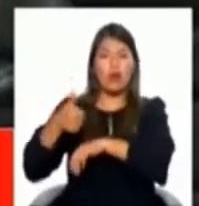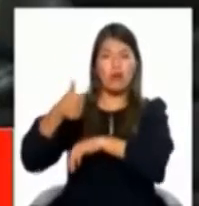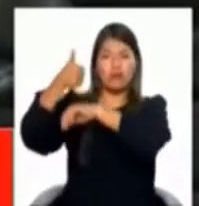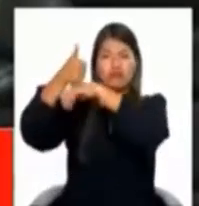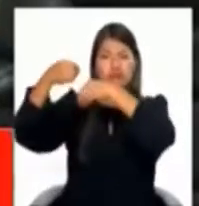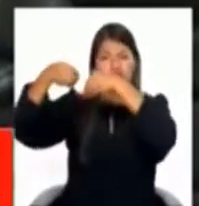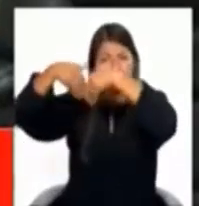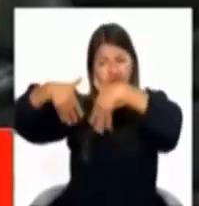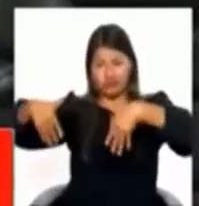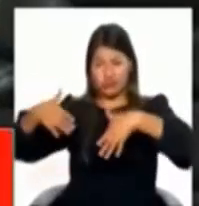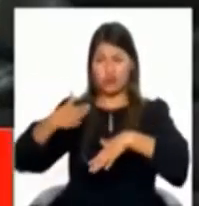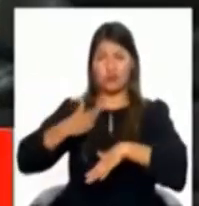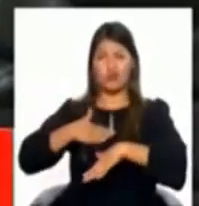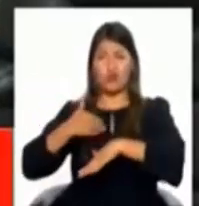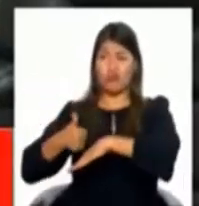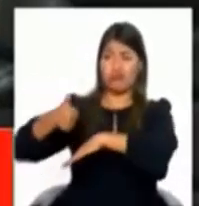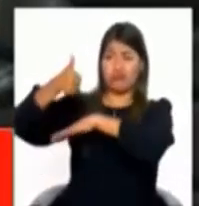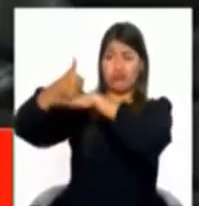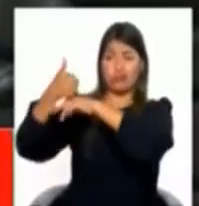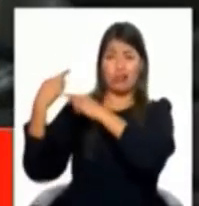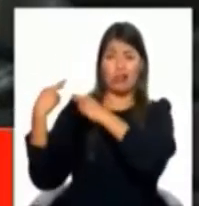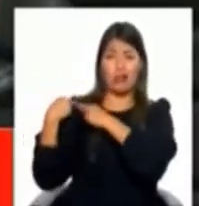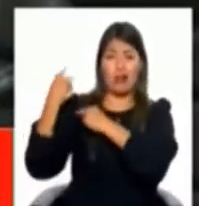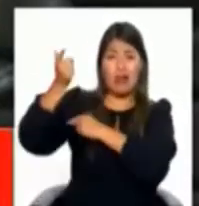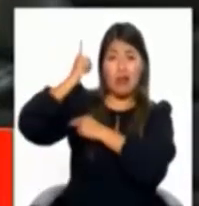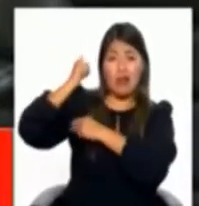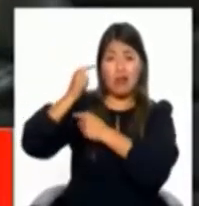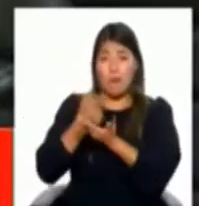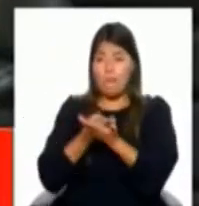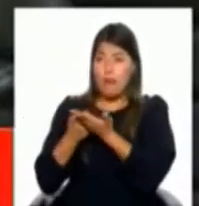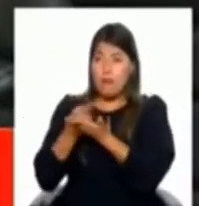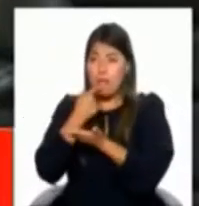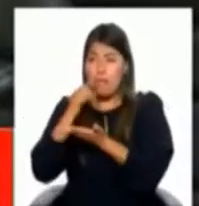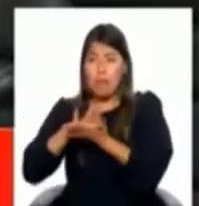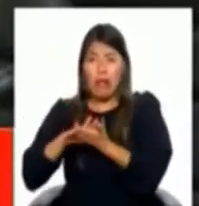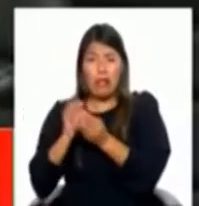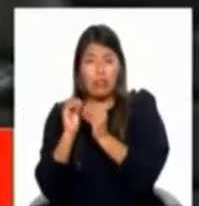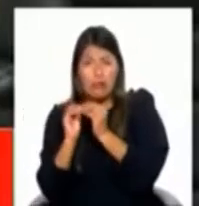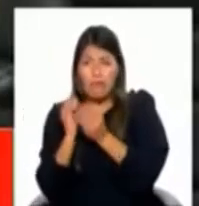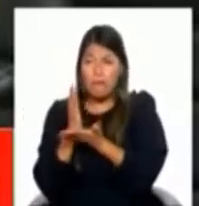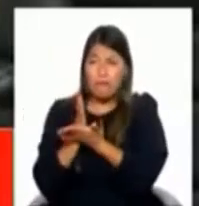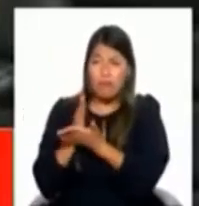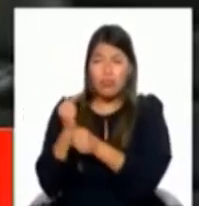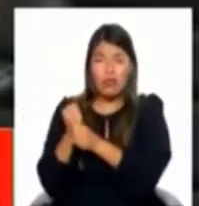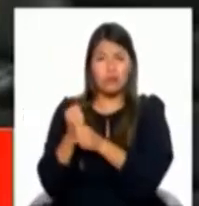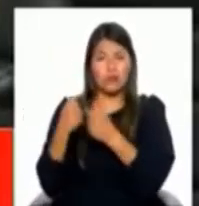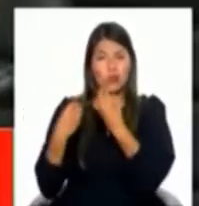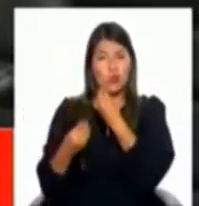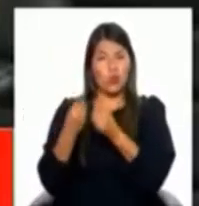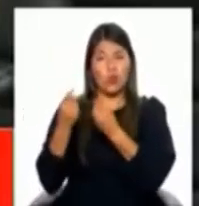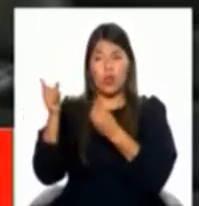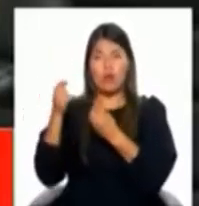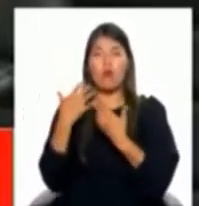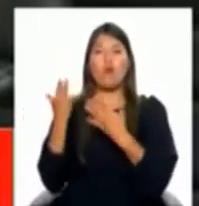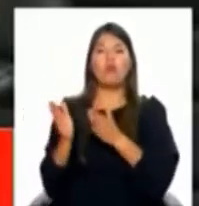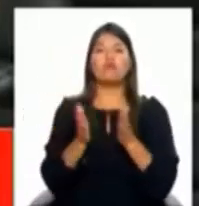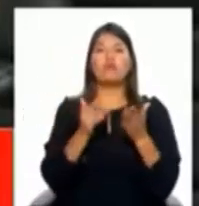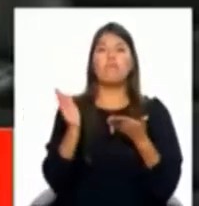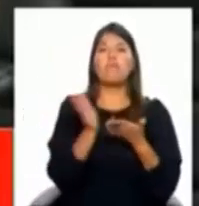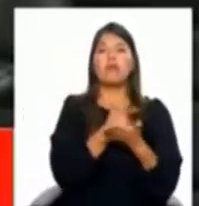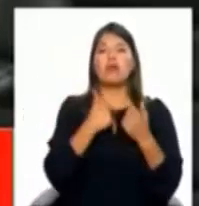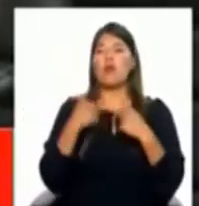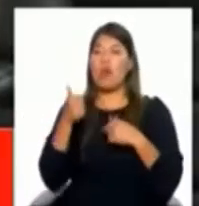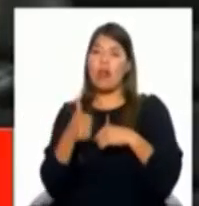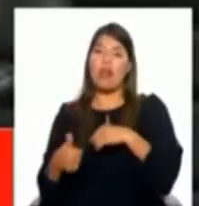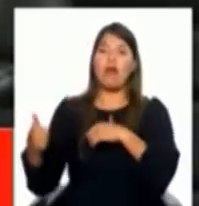criminal, y lograr un seguro mediático para atornillarse en el cargo de